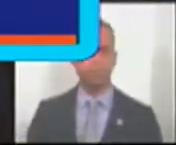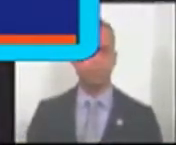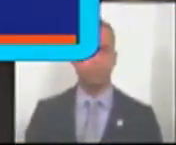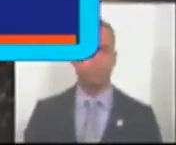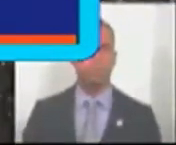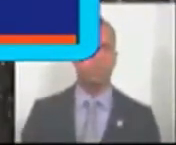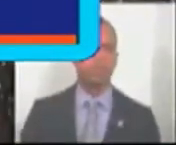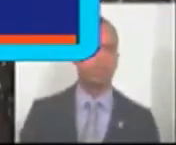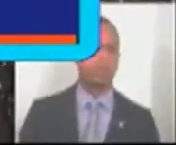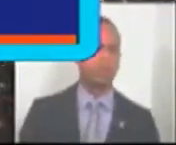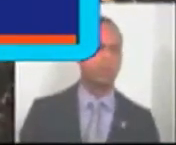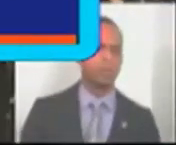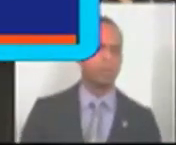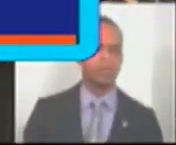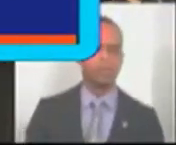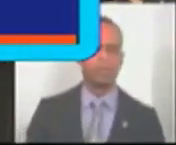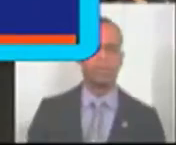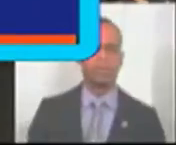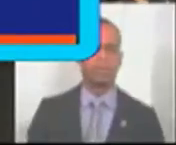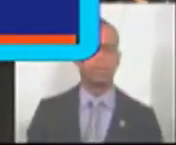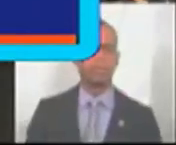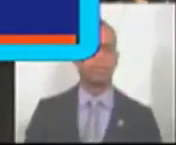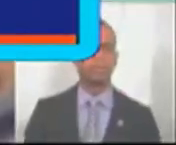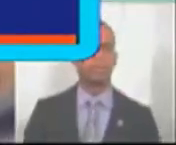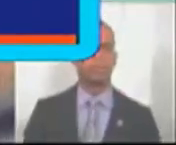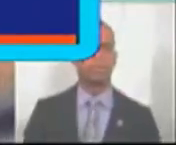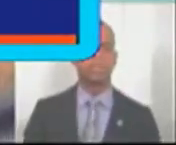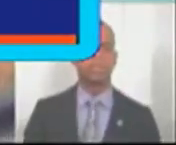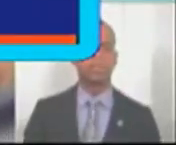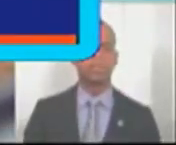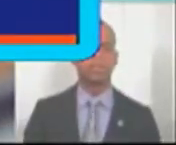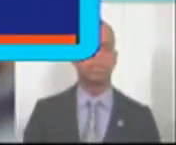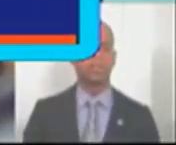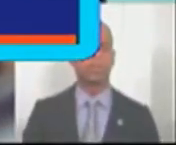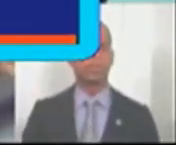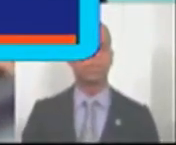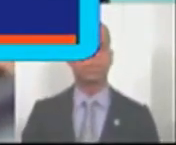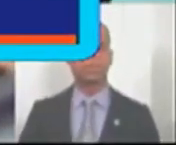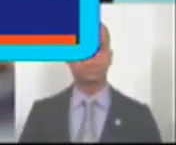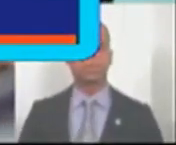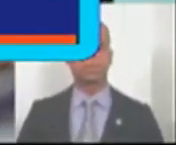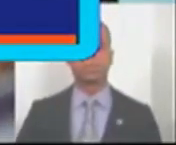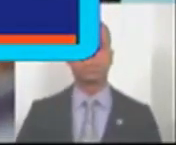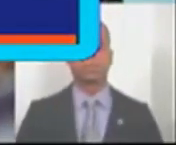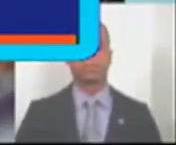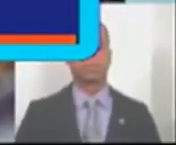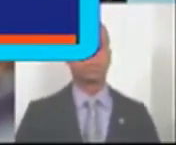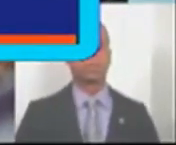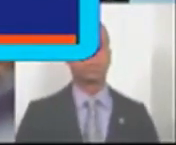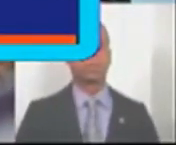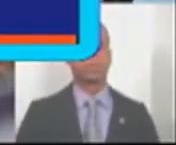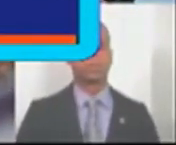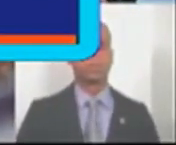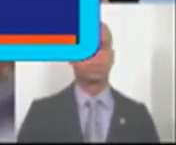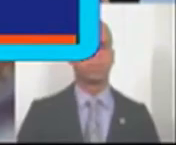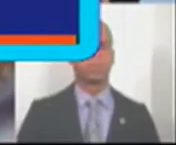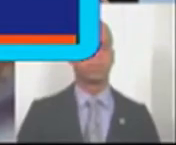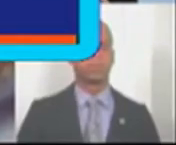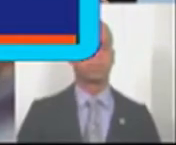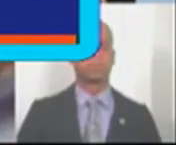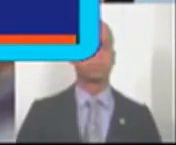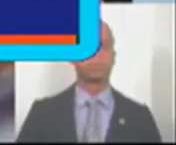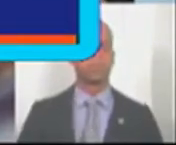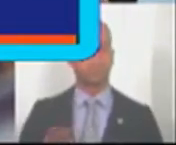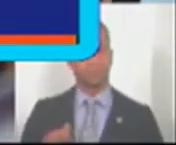tecnológica, que obviamente ha sido parte de lo que ha facilitado todo el proceso de globalización.